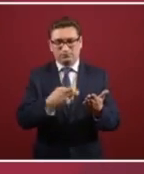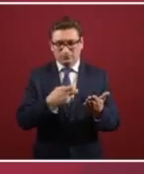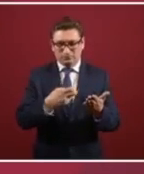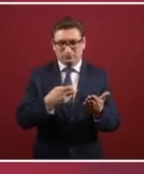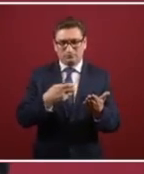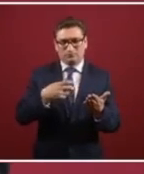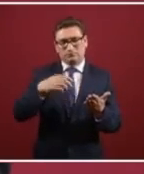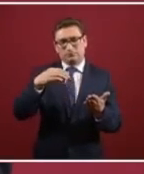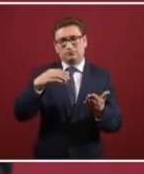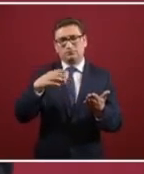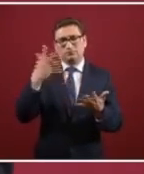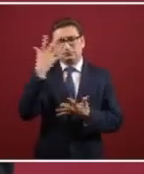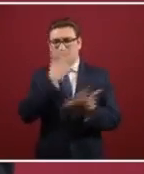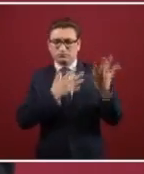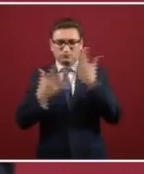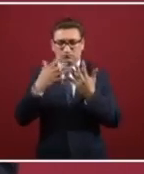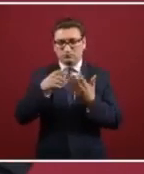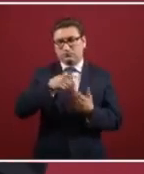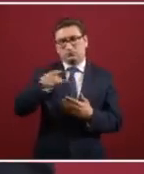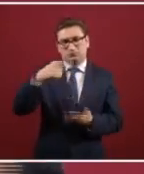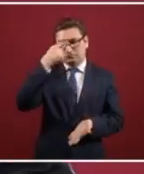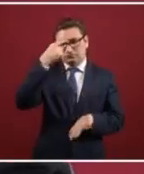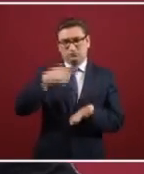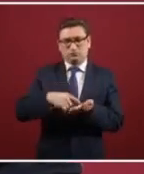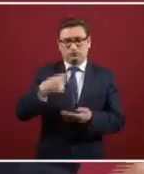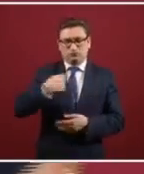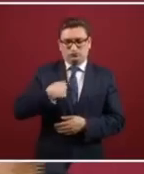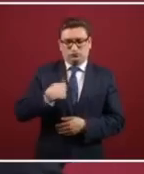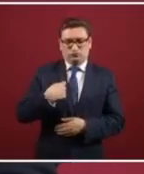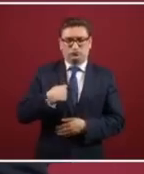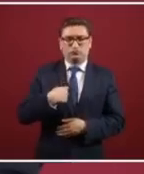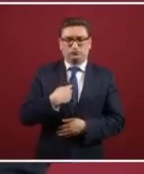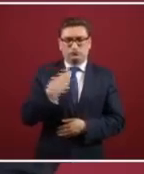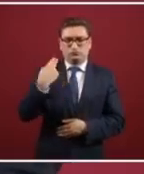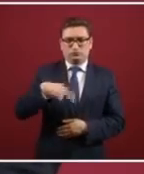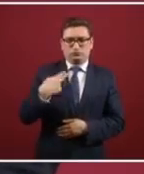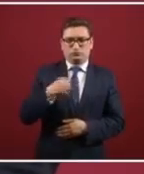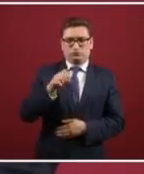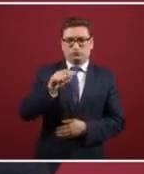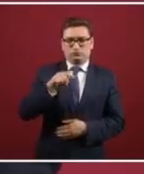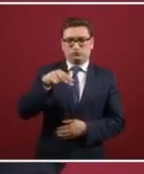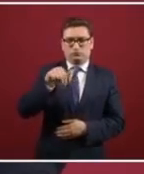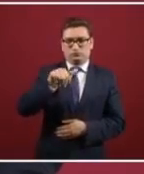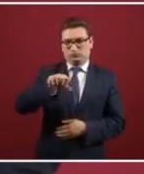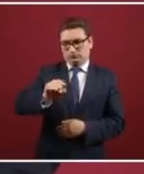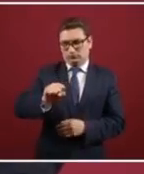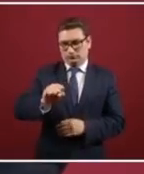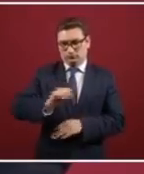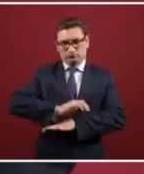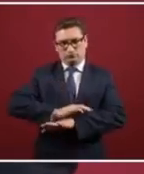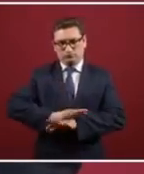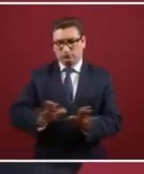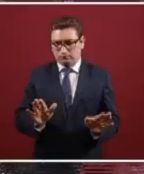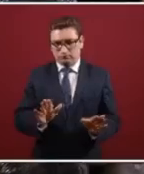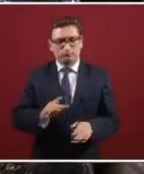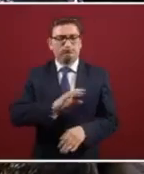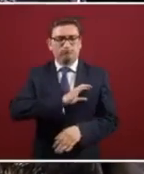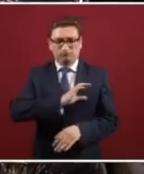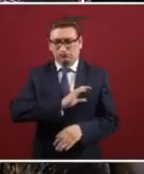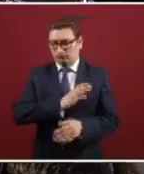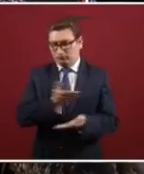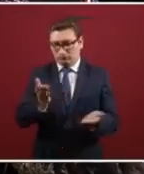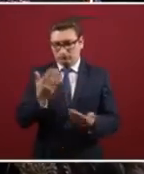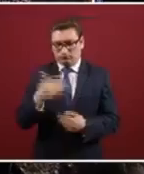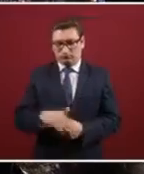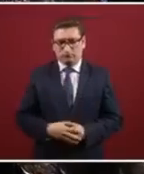El presidente de México, Andrés Manuel López Obrador, rechazó que los recursos provenientes de la Ley Federal de Austeridad Republicana pasan a